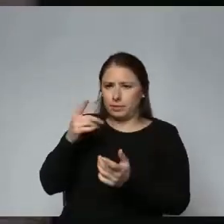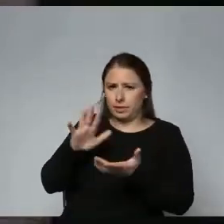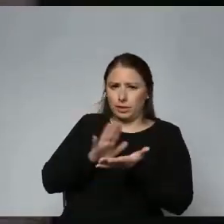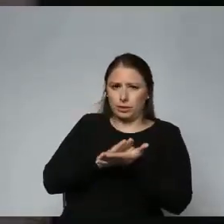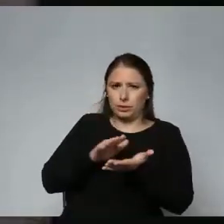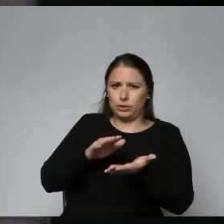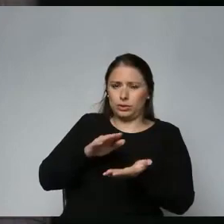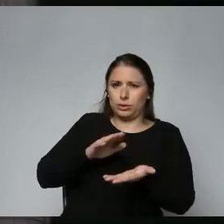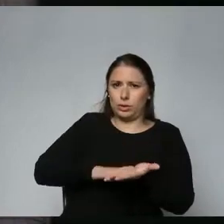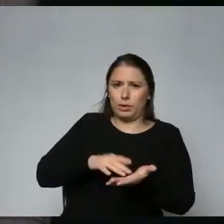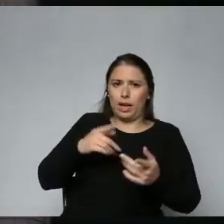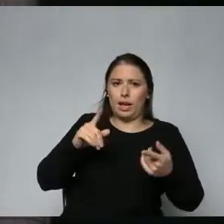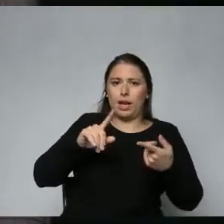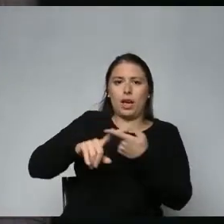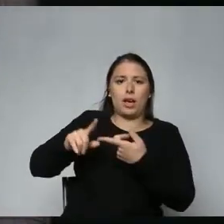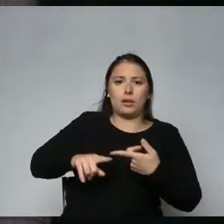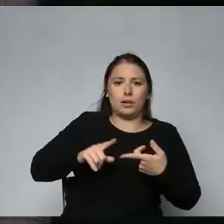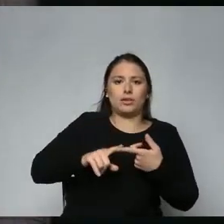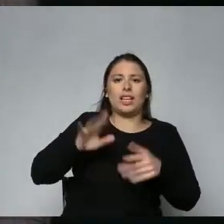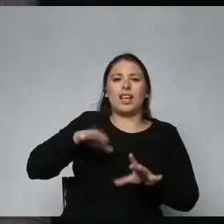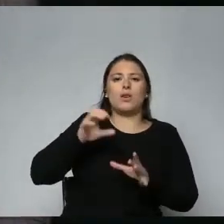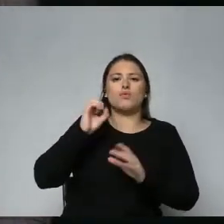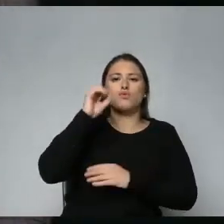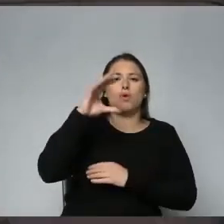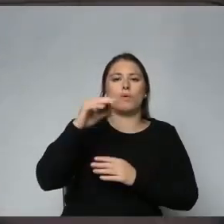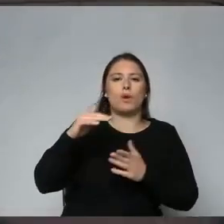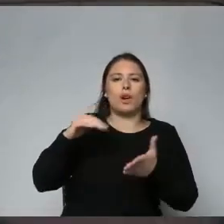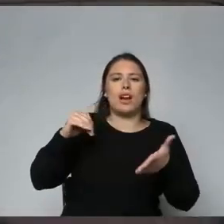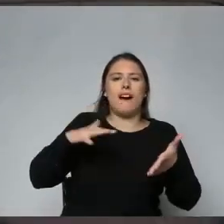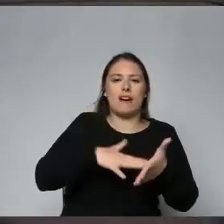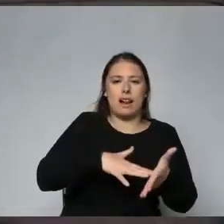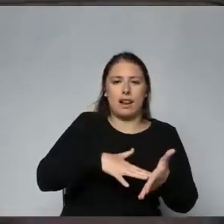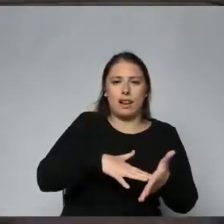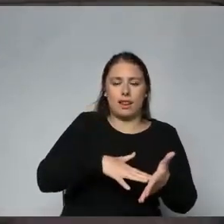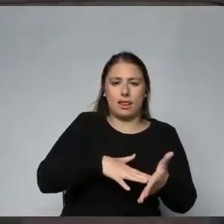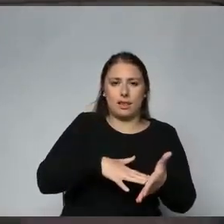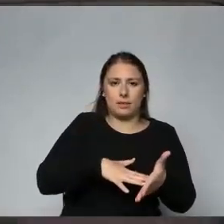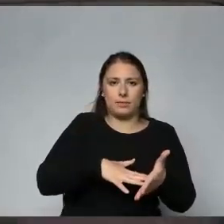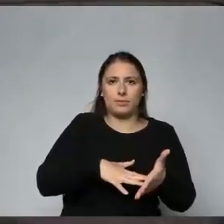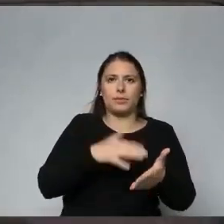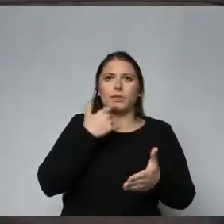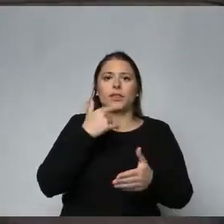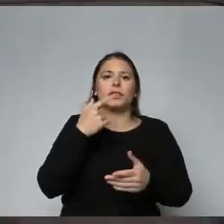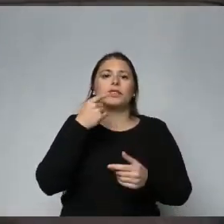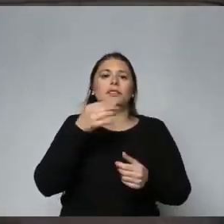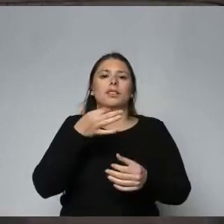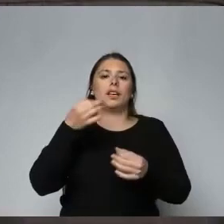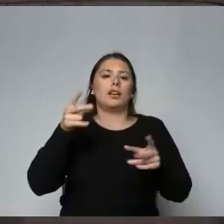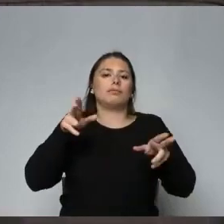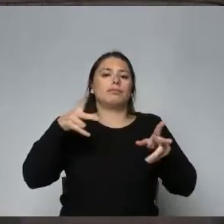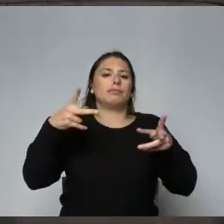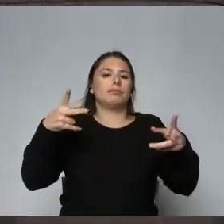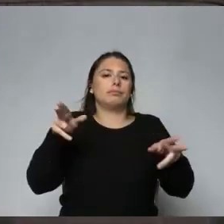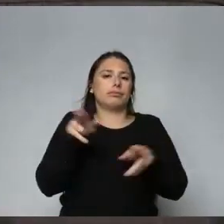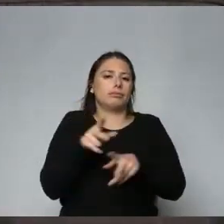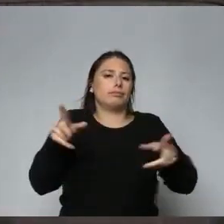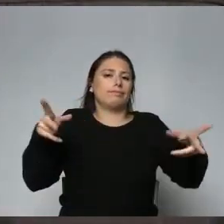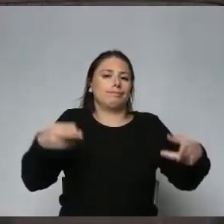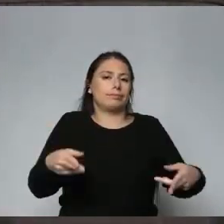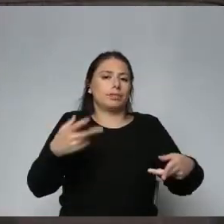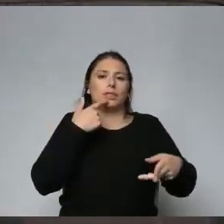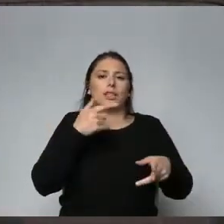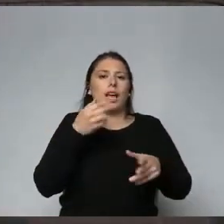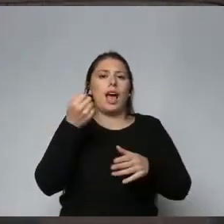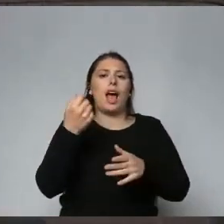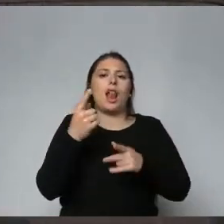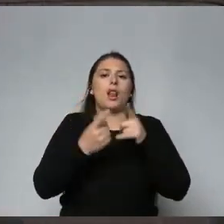Naval. Refiriéndose al pacto del Club Naval. Y ha caducado con respecto a tales y cuales delitos, que en el apuro se olvidaron de poner